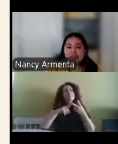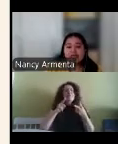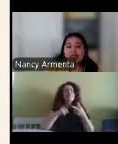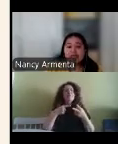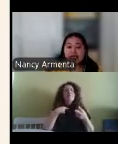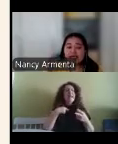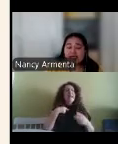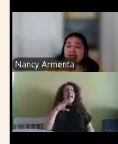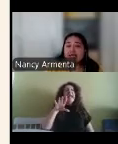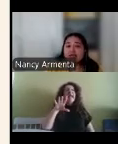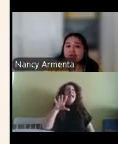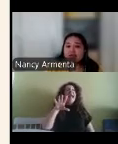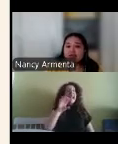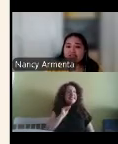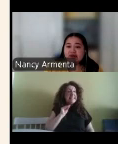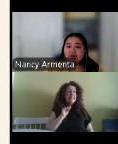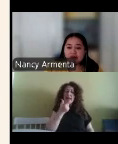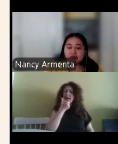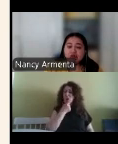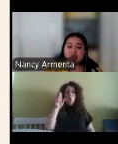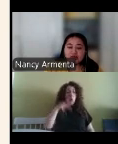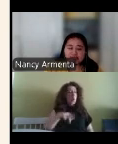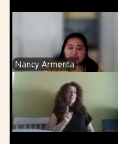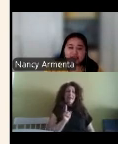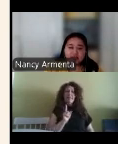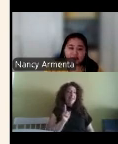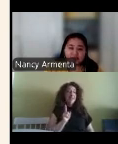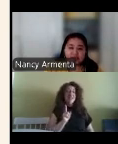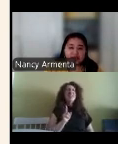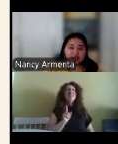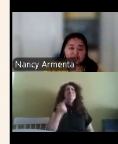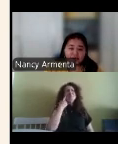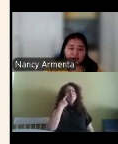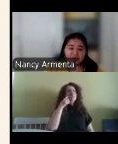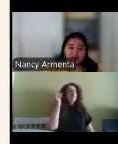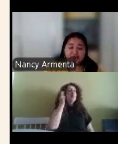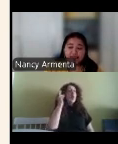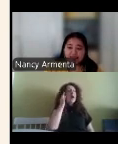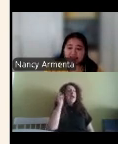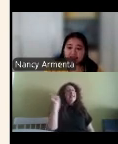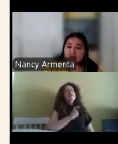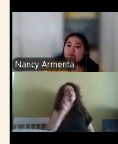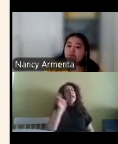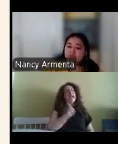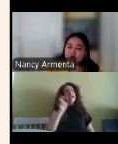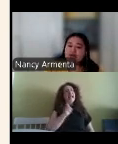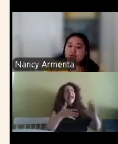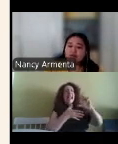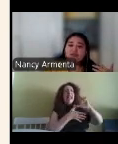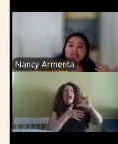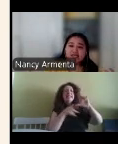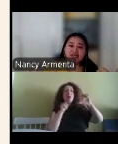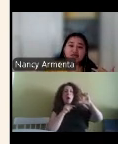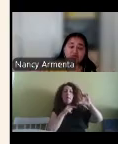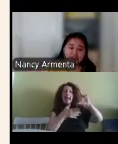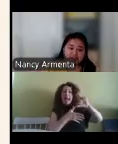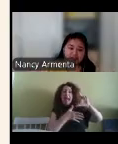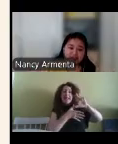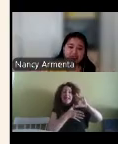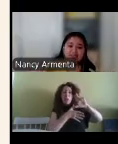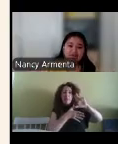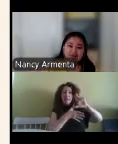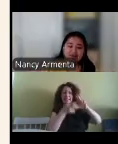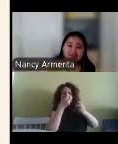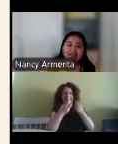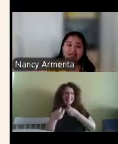fácil. En la primera fase hablábamos con mujeres que provenían de Latinoamérica, es decir, podríamos pensar que no